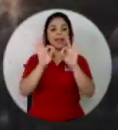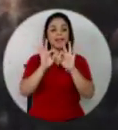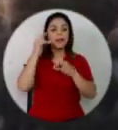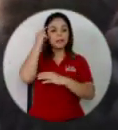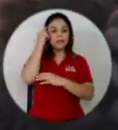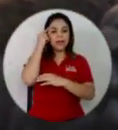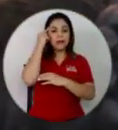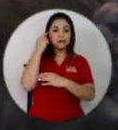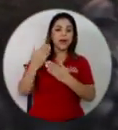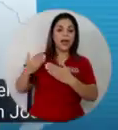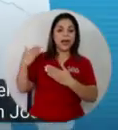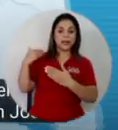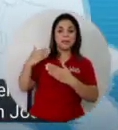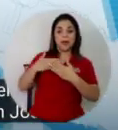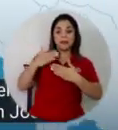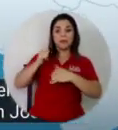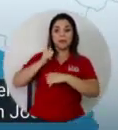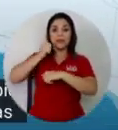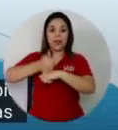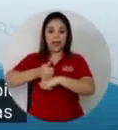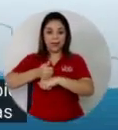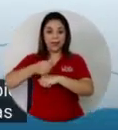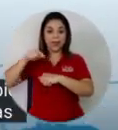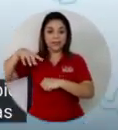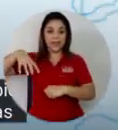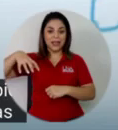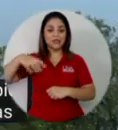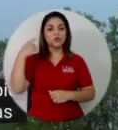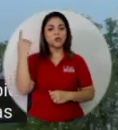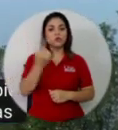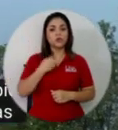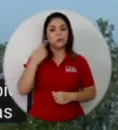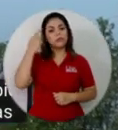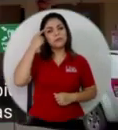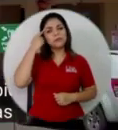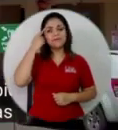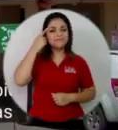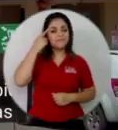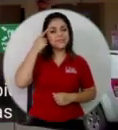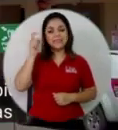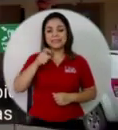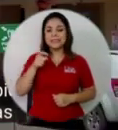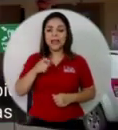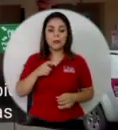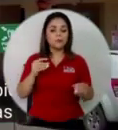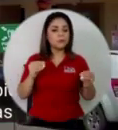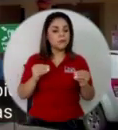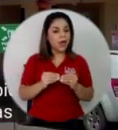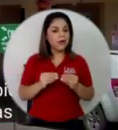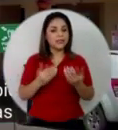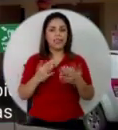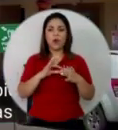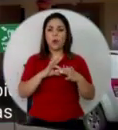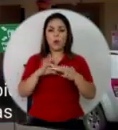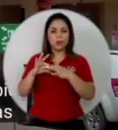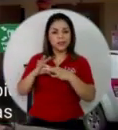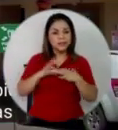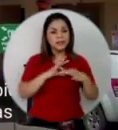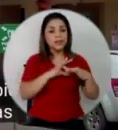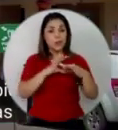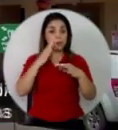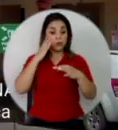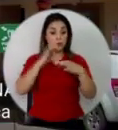interuniversitaria. Decíamos en aquel entonces que era un momento para ir más allá de la coordinación, que la coordinación había sido lo que